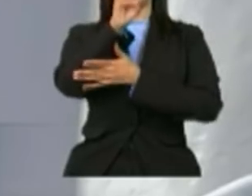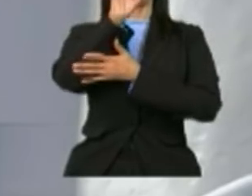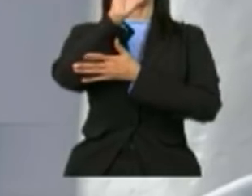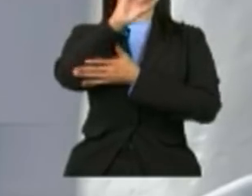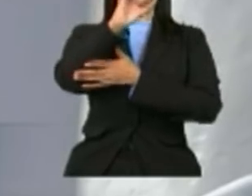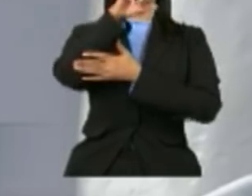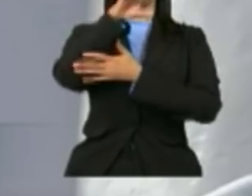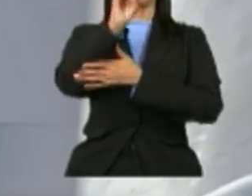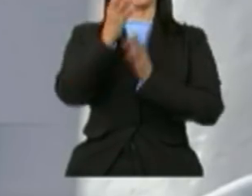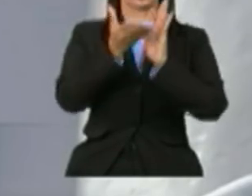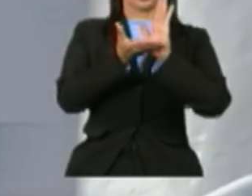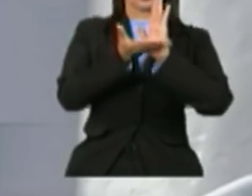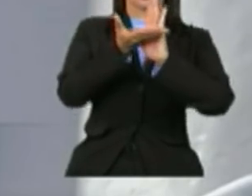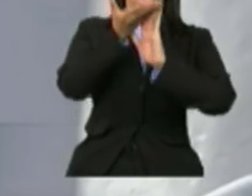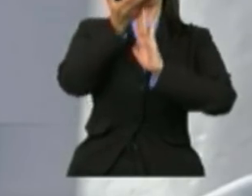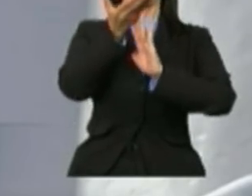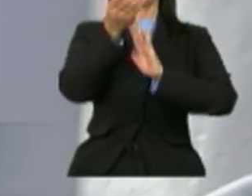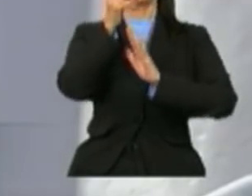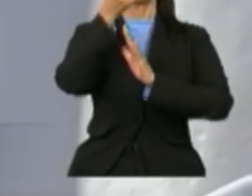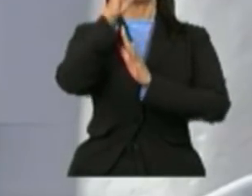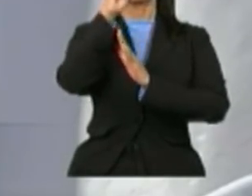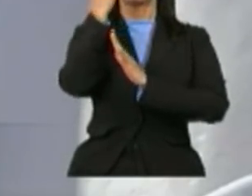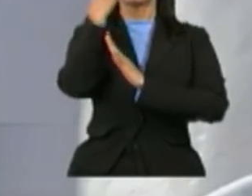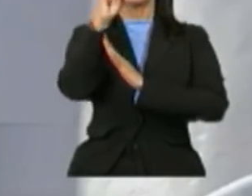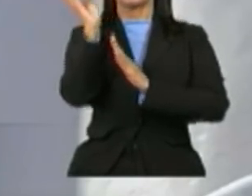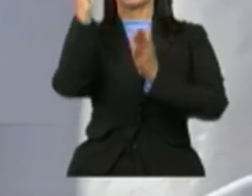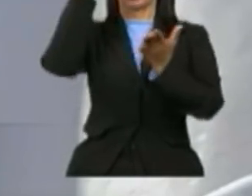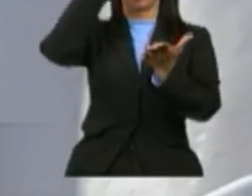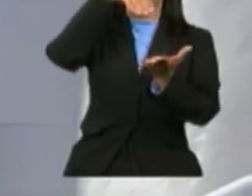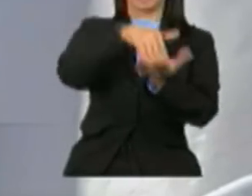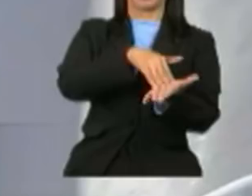decir, ascendió a